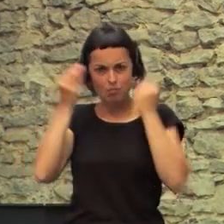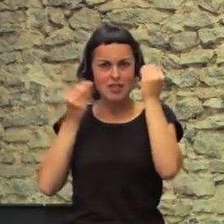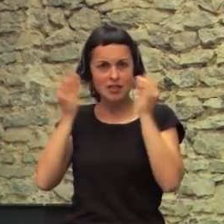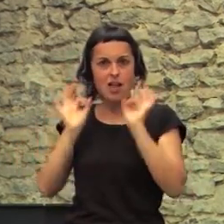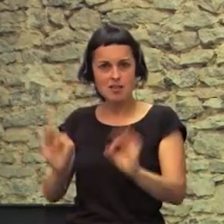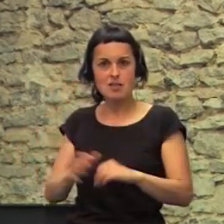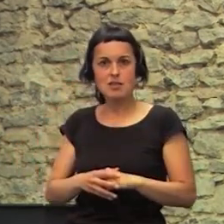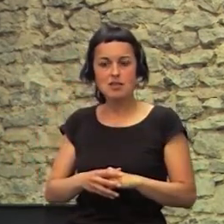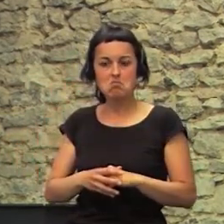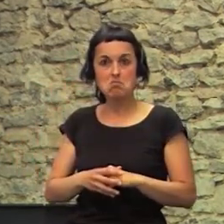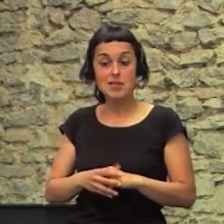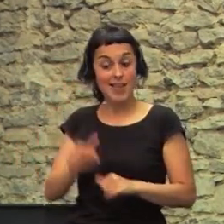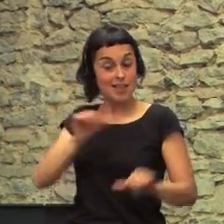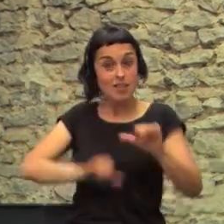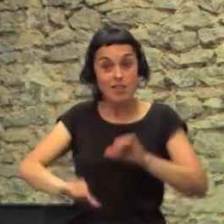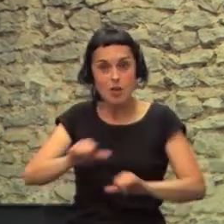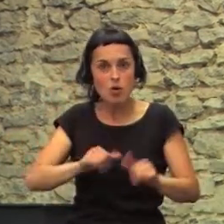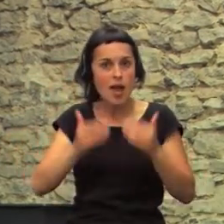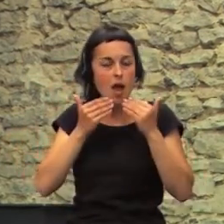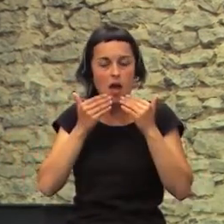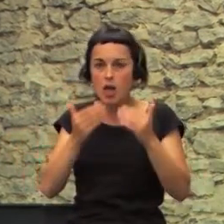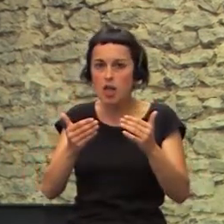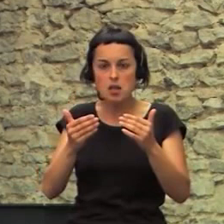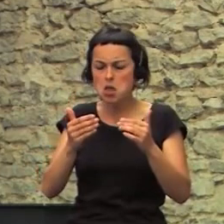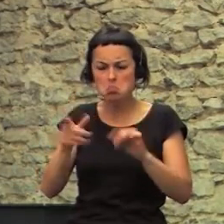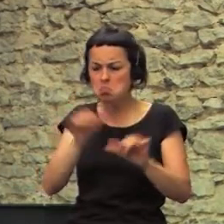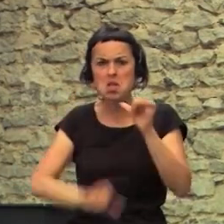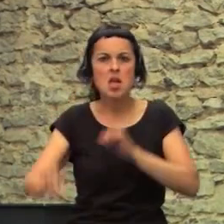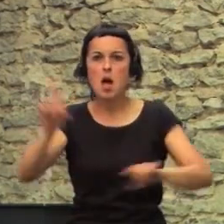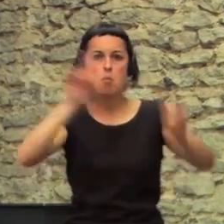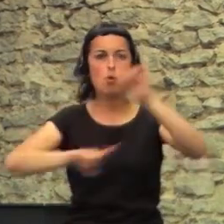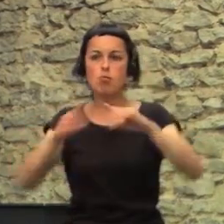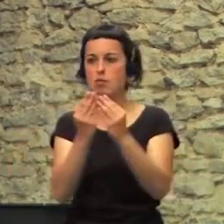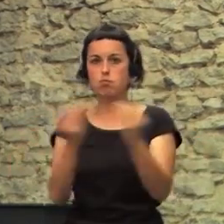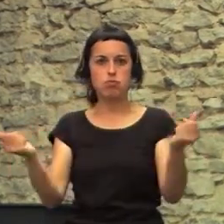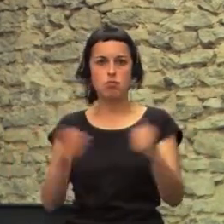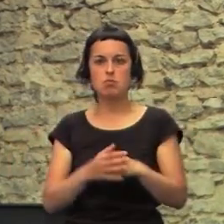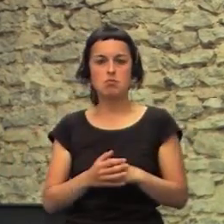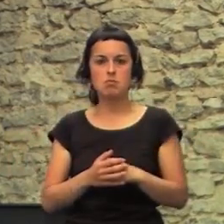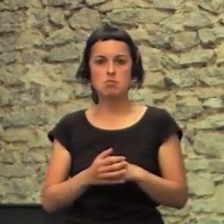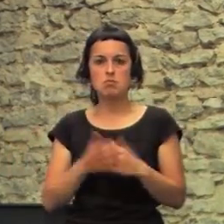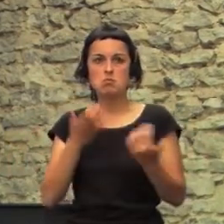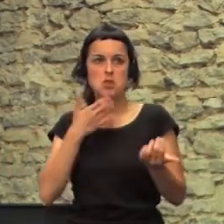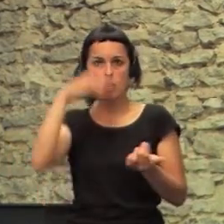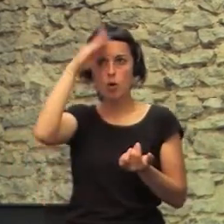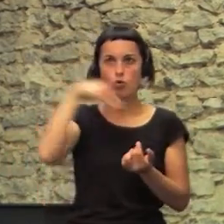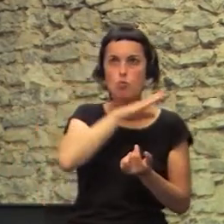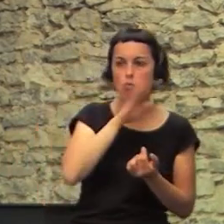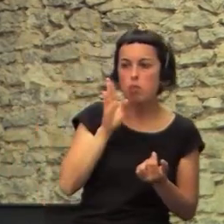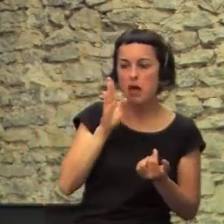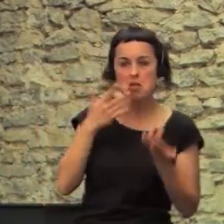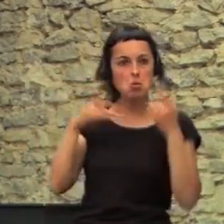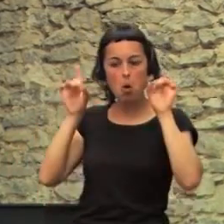este ámbito, que las cirugías hay un antes y un después y que en el momento se haga la cirugía, si los padres no tienen ninguna ambigüedad y le